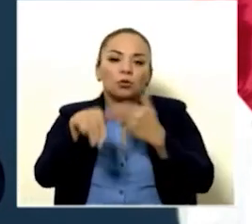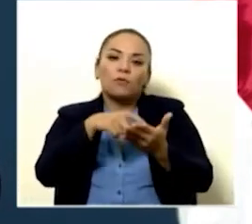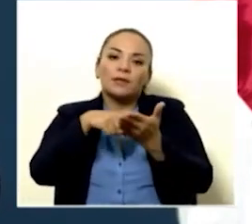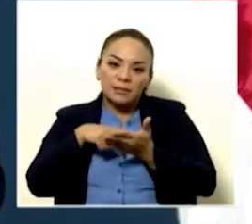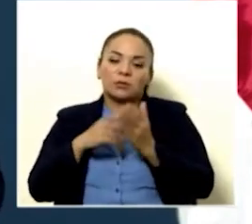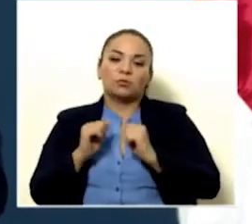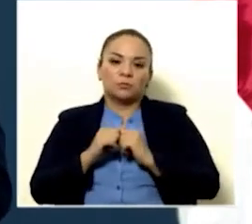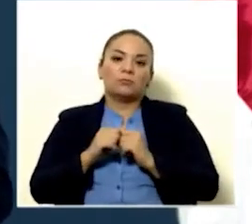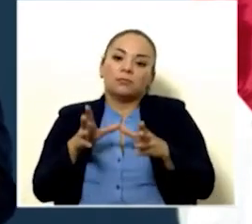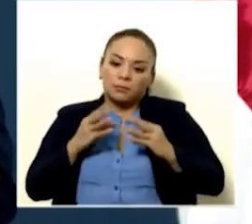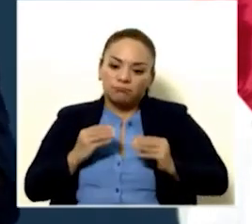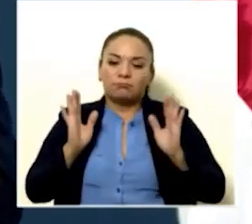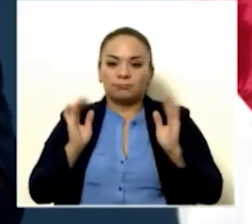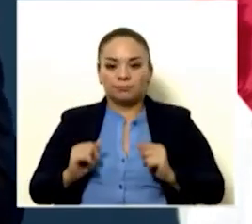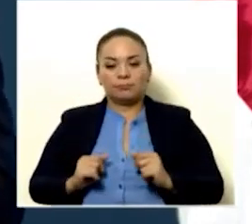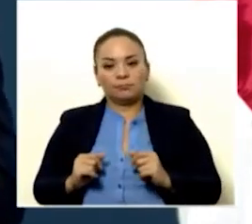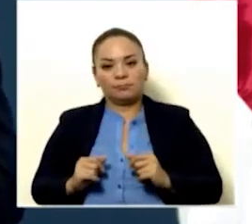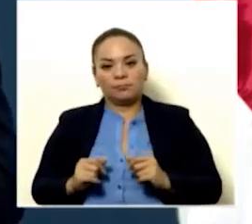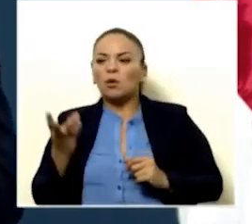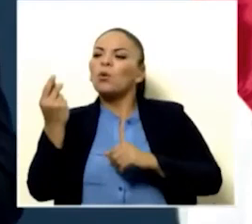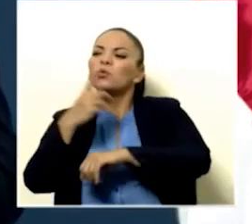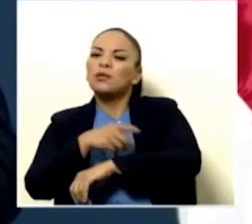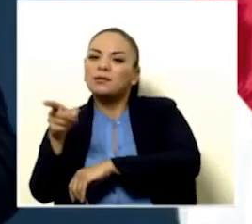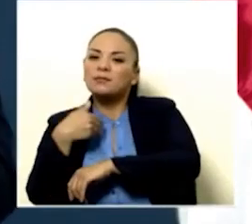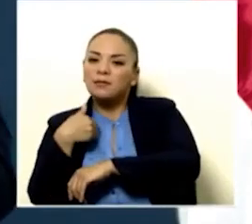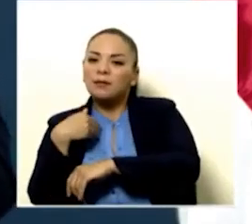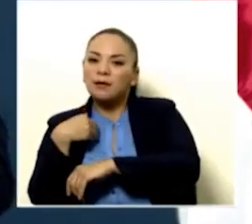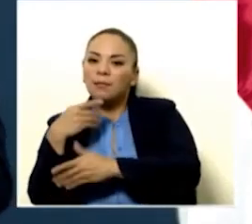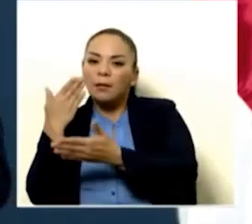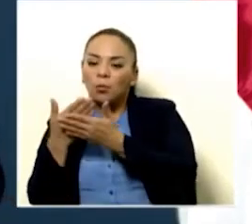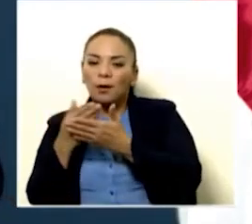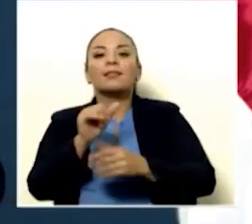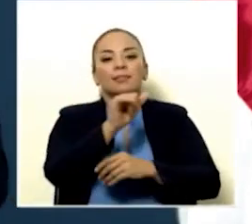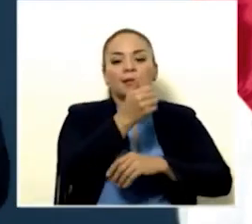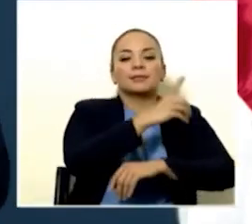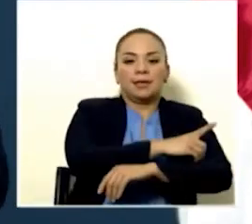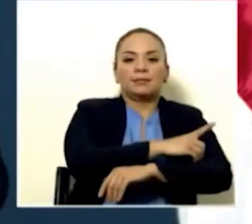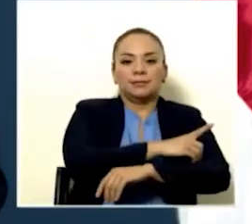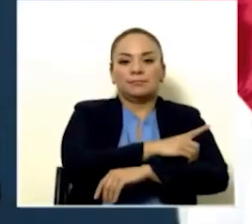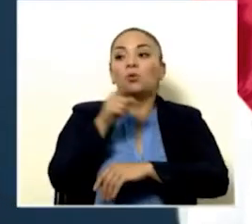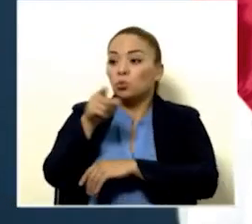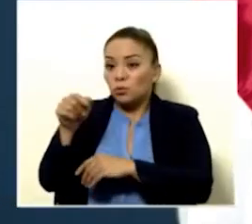de entrada. ¿Y tienen cuántos días? Tienen 10 días, si no me equivoco. Tienen 10 días. Pónganse las